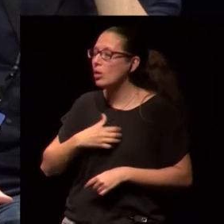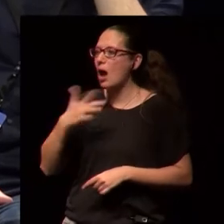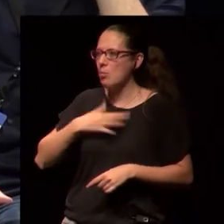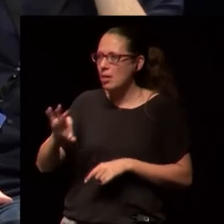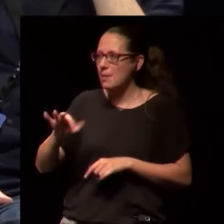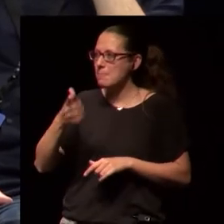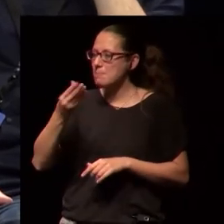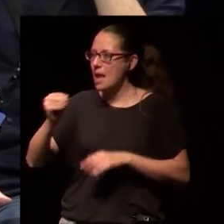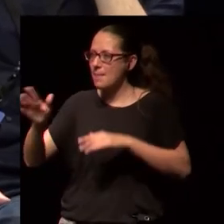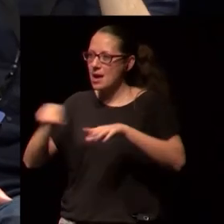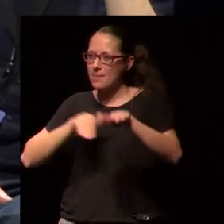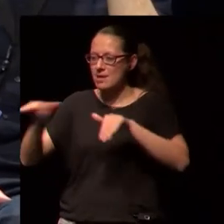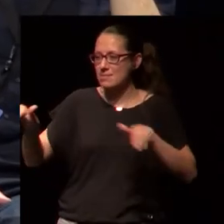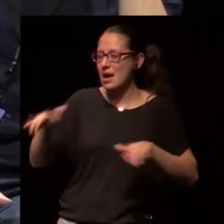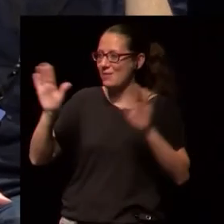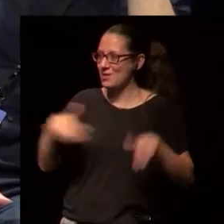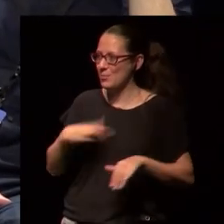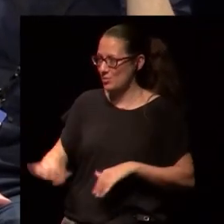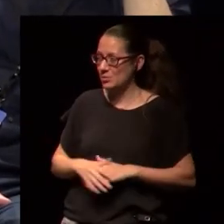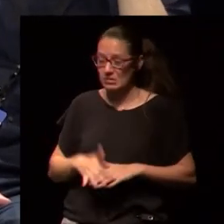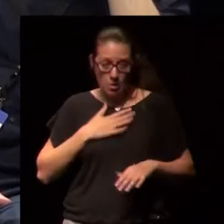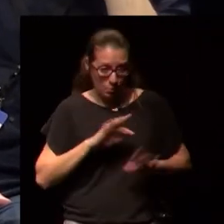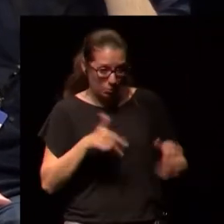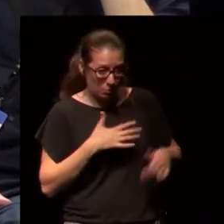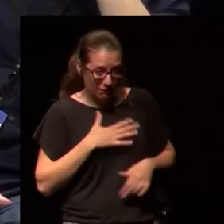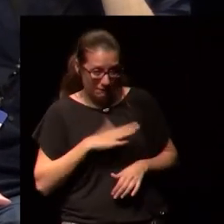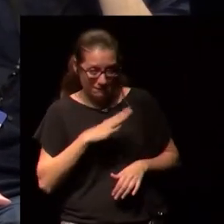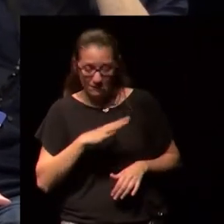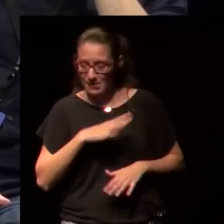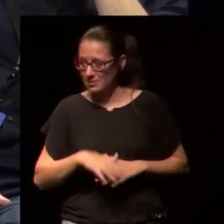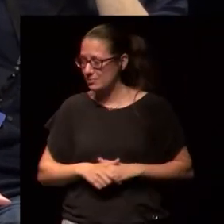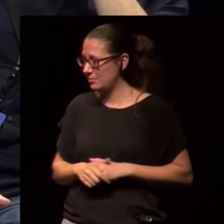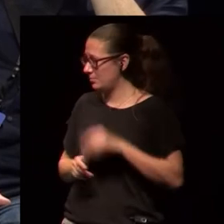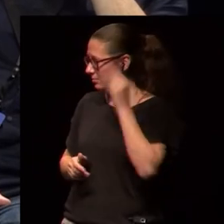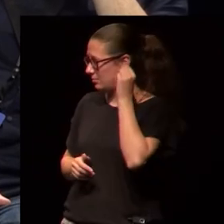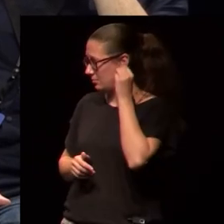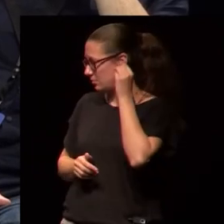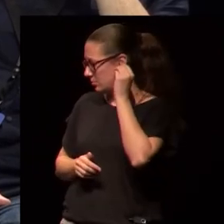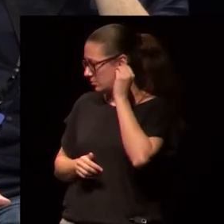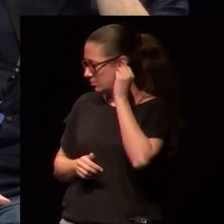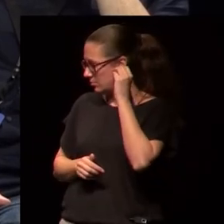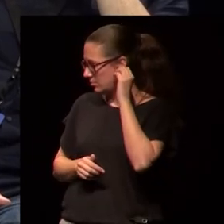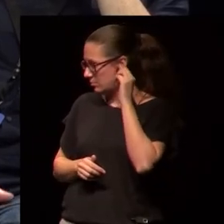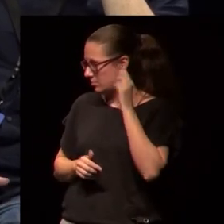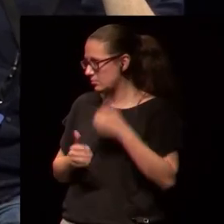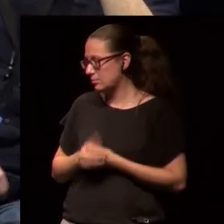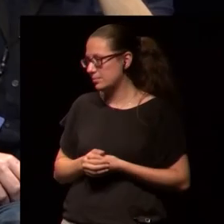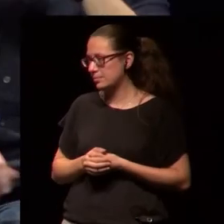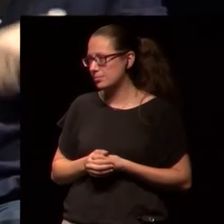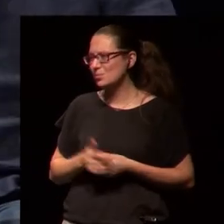podremos. ¿Y puedo, por favor? ¿Puedo? Aquí una pequeña idea a